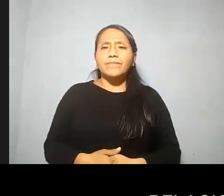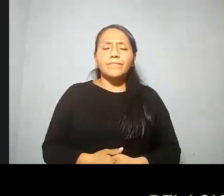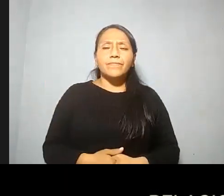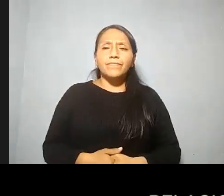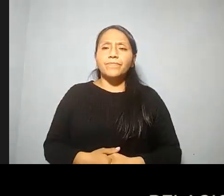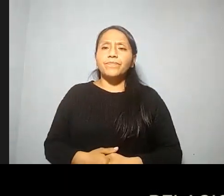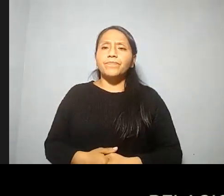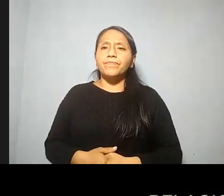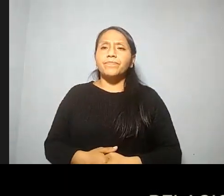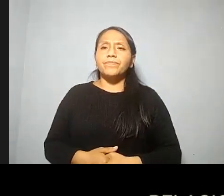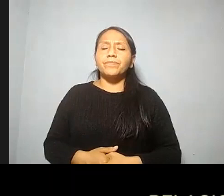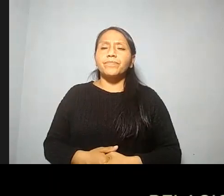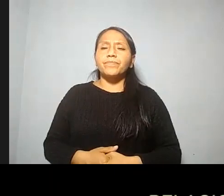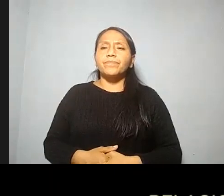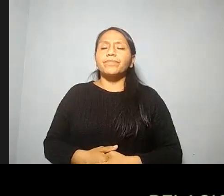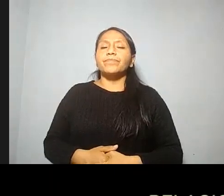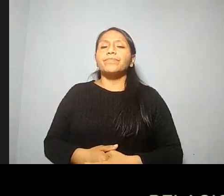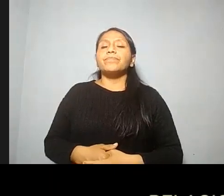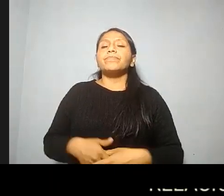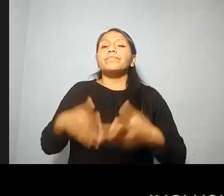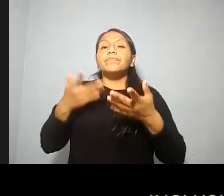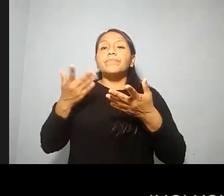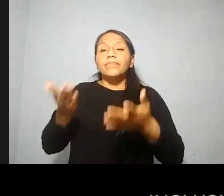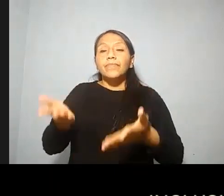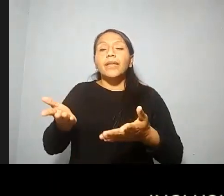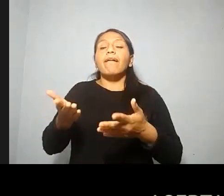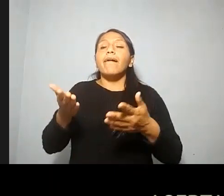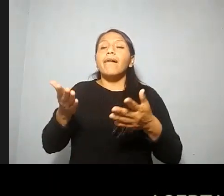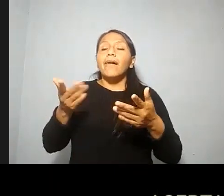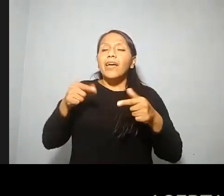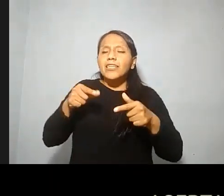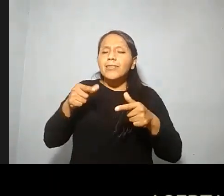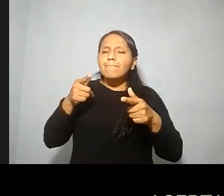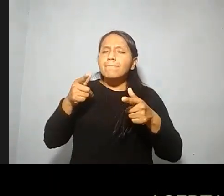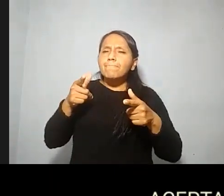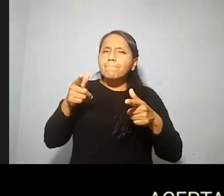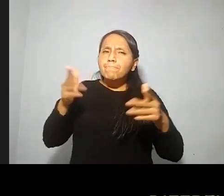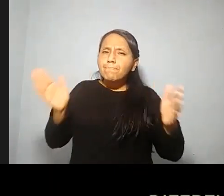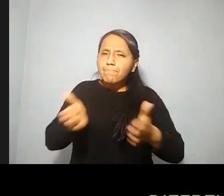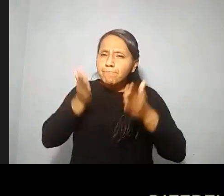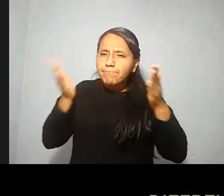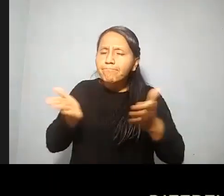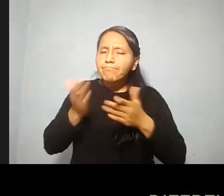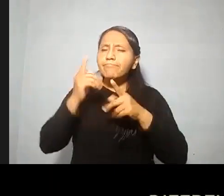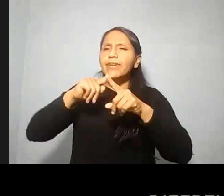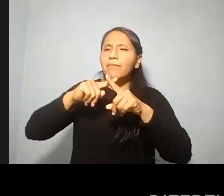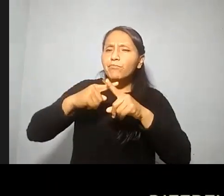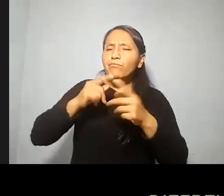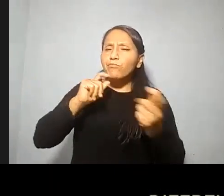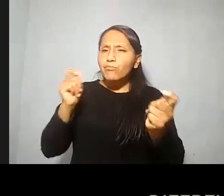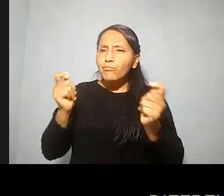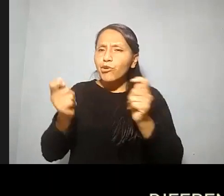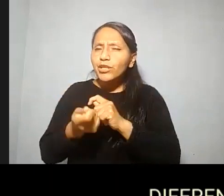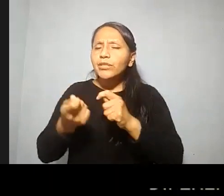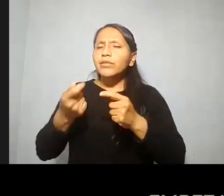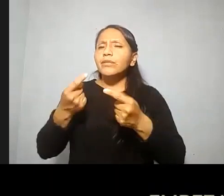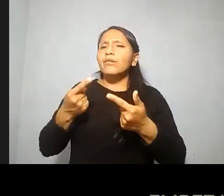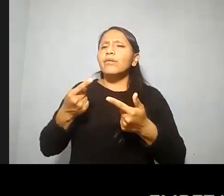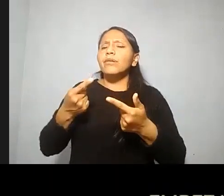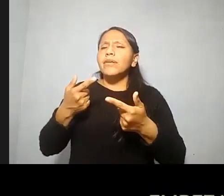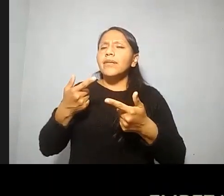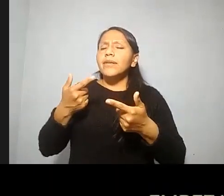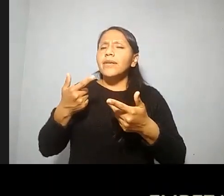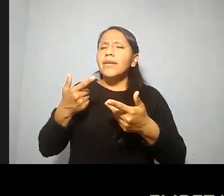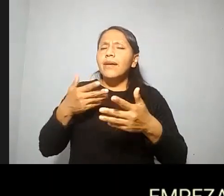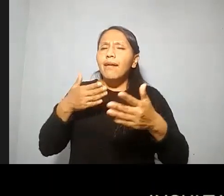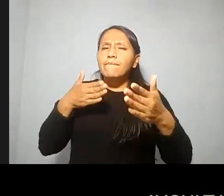Además, empezaron a impulsar sus propios cambios políticos y además a tratar las barreras